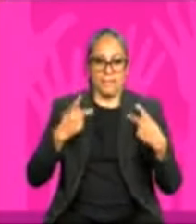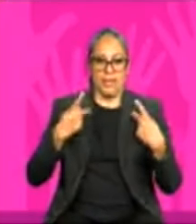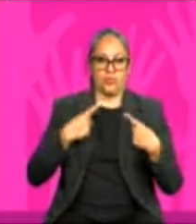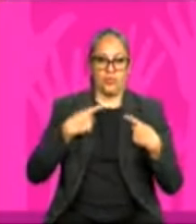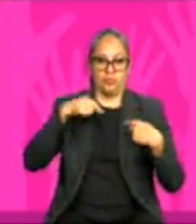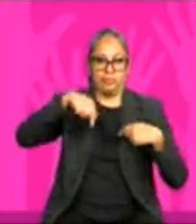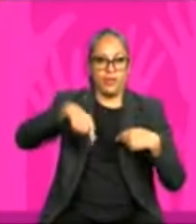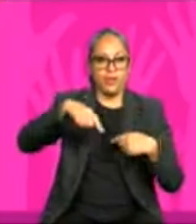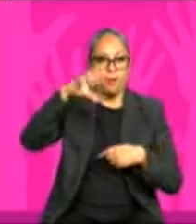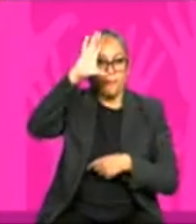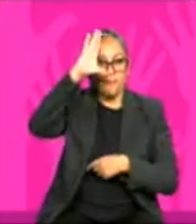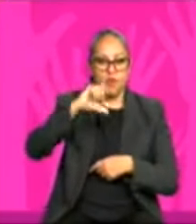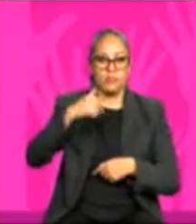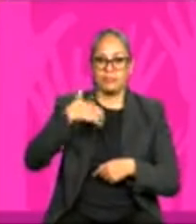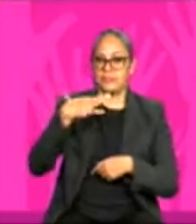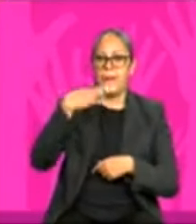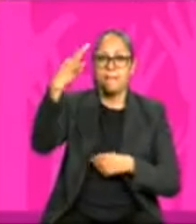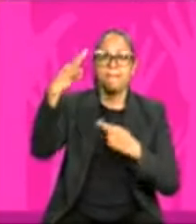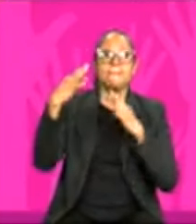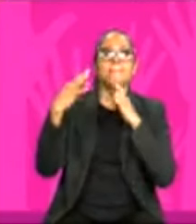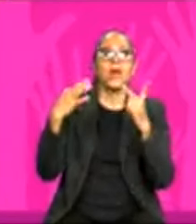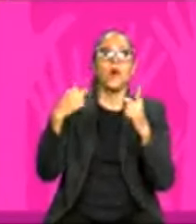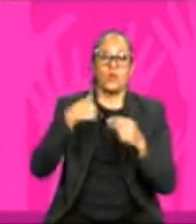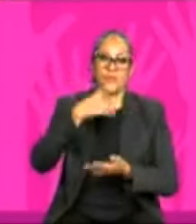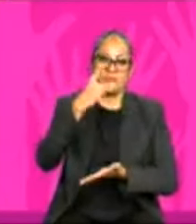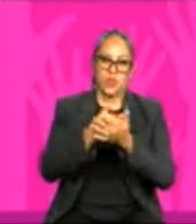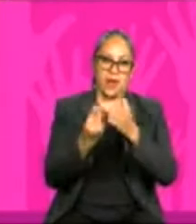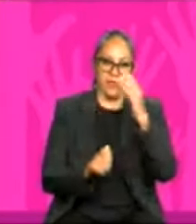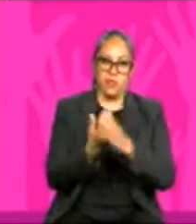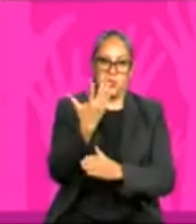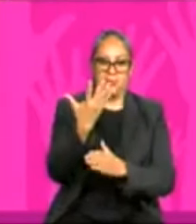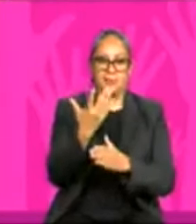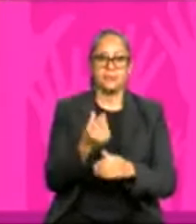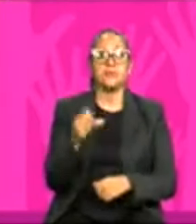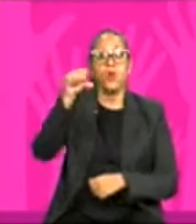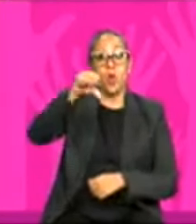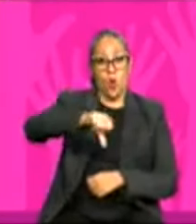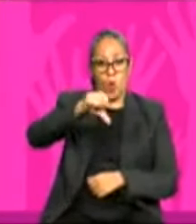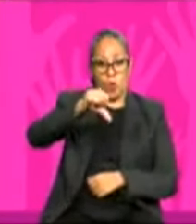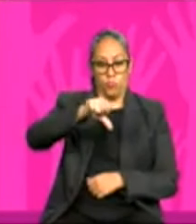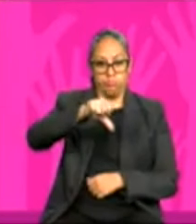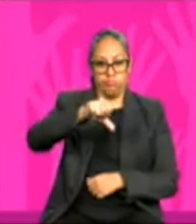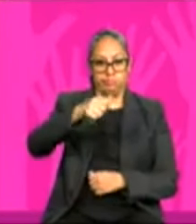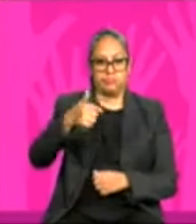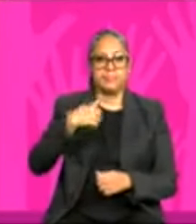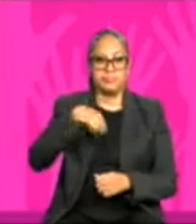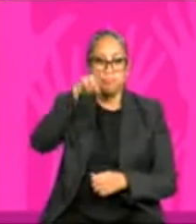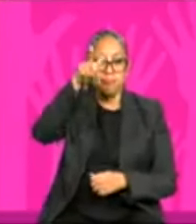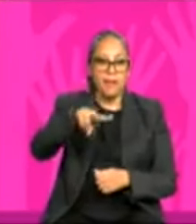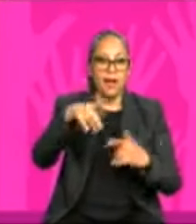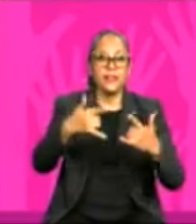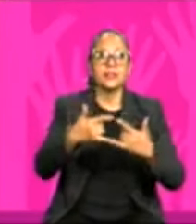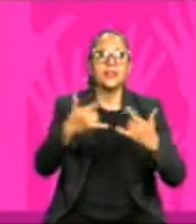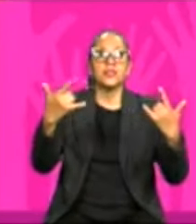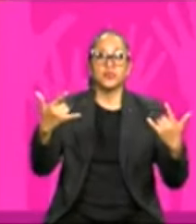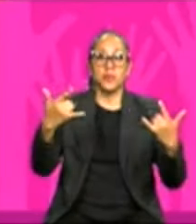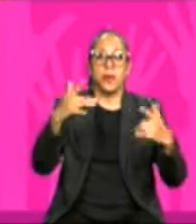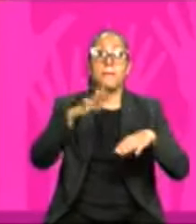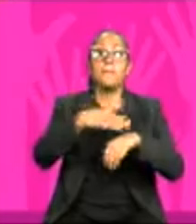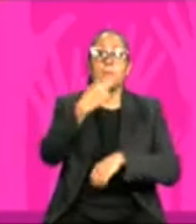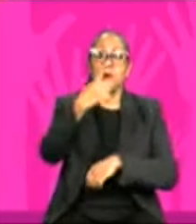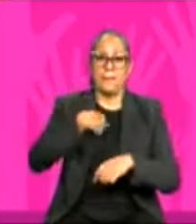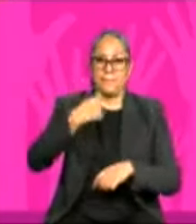qué somos la mejor opción, la única nueva. Hoy estamos ante una elección histórica en la que por primera